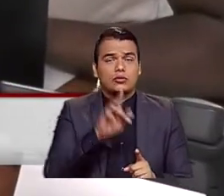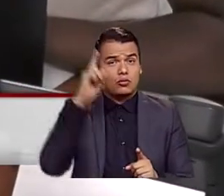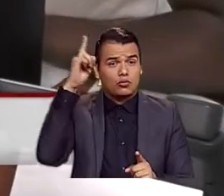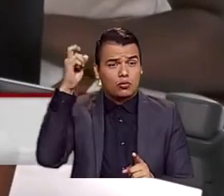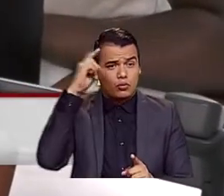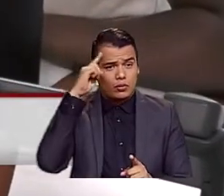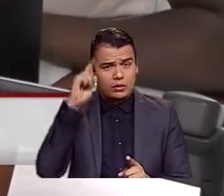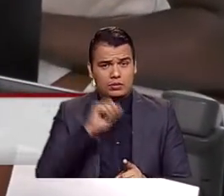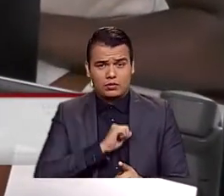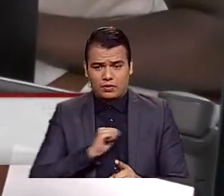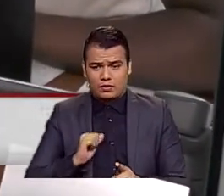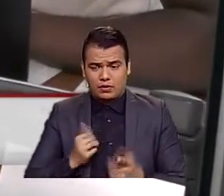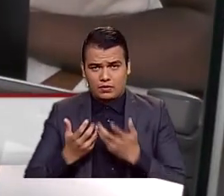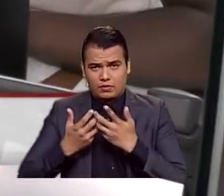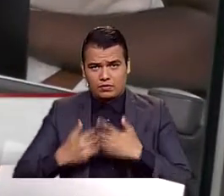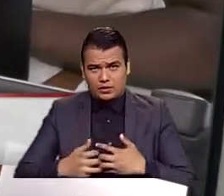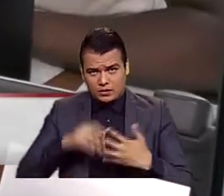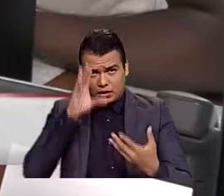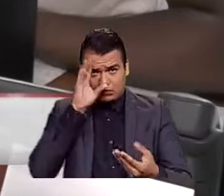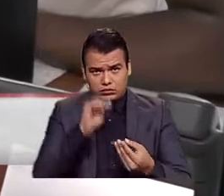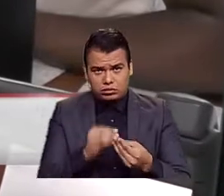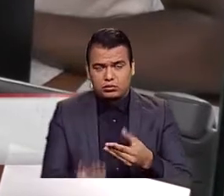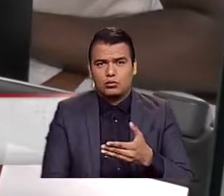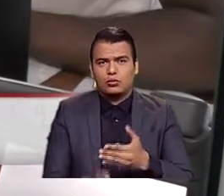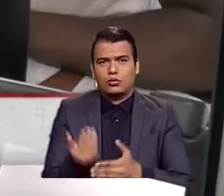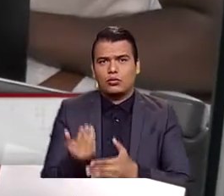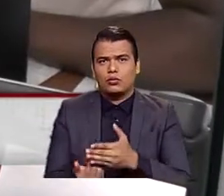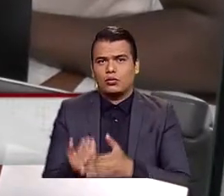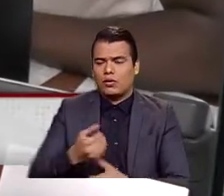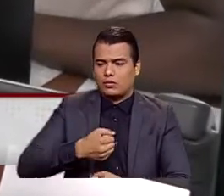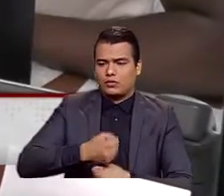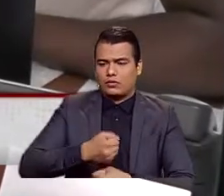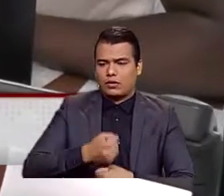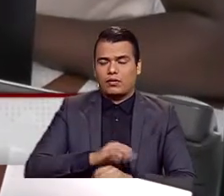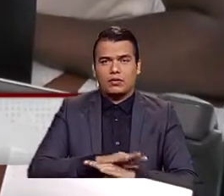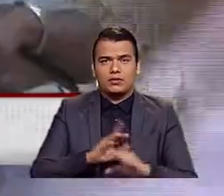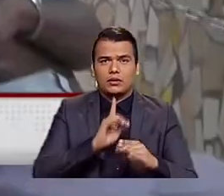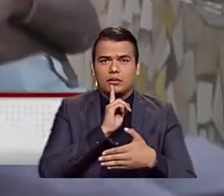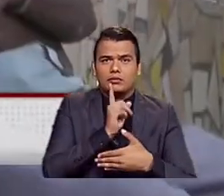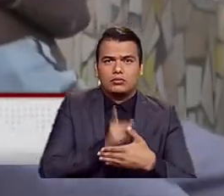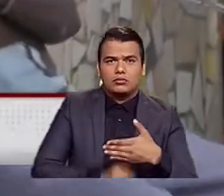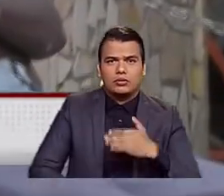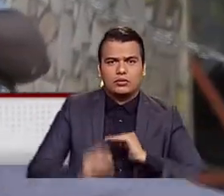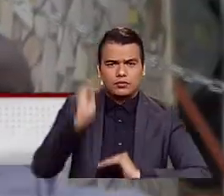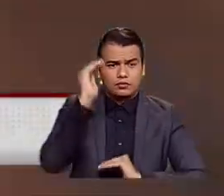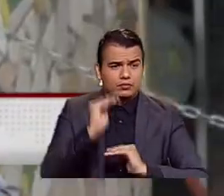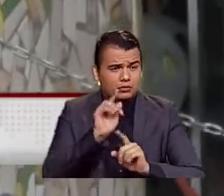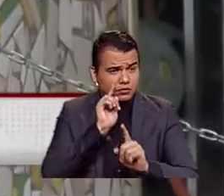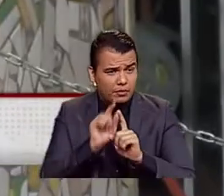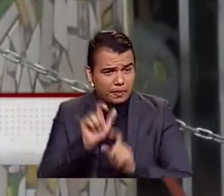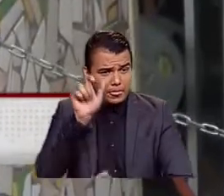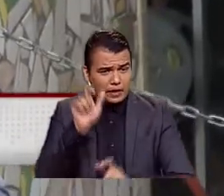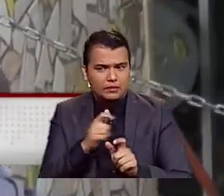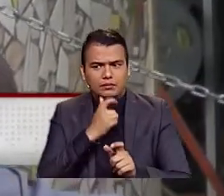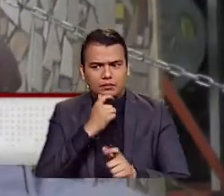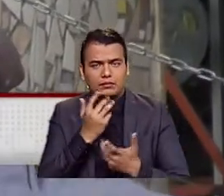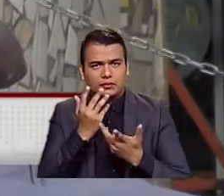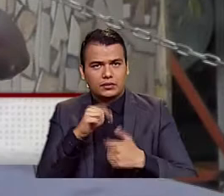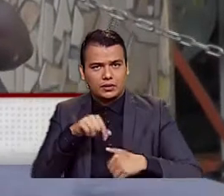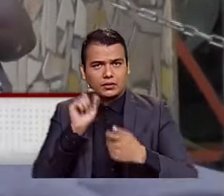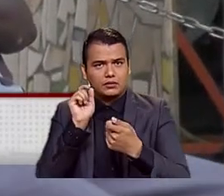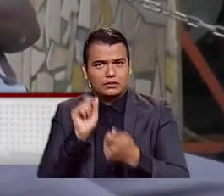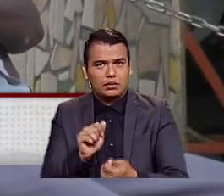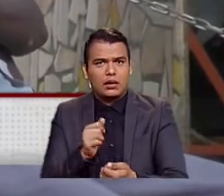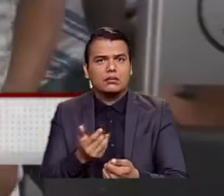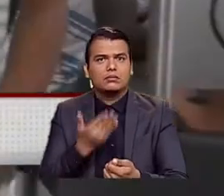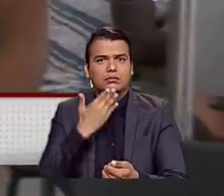con el comercio poder generar nuevos empleos haciendo exenciones tributarias para que las personas que quieran venir a invertir a Quibdó lo